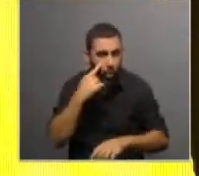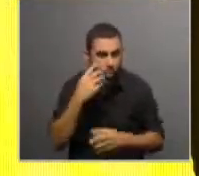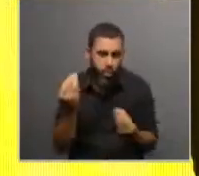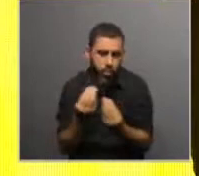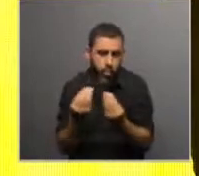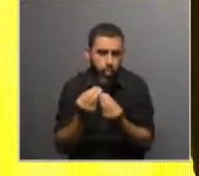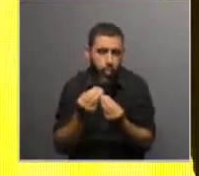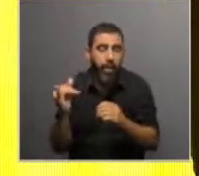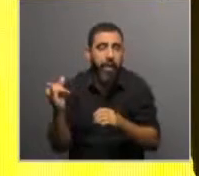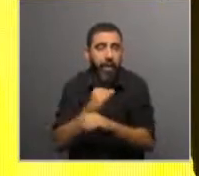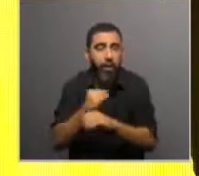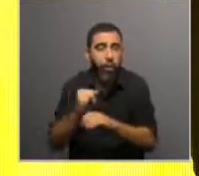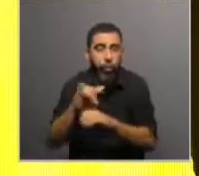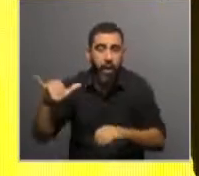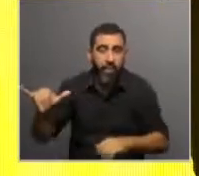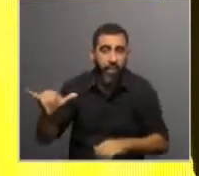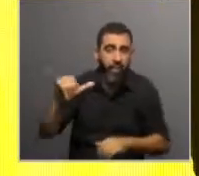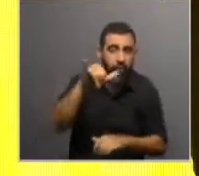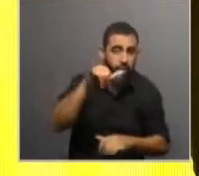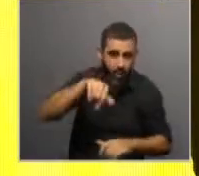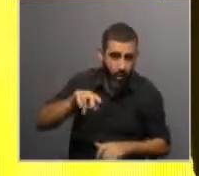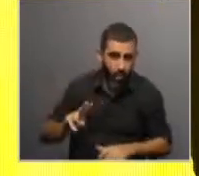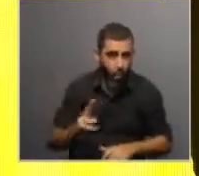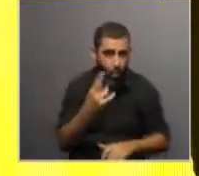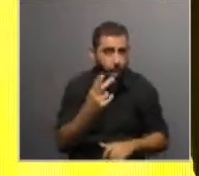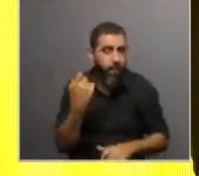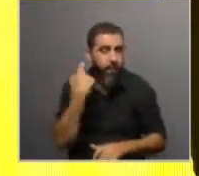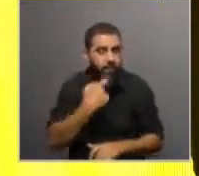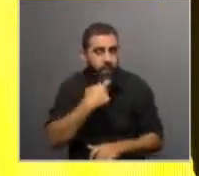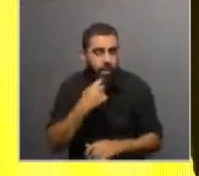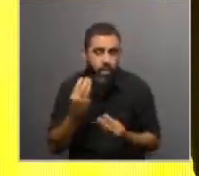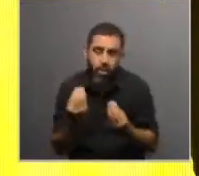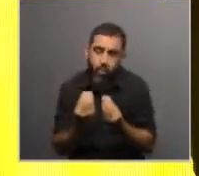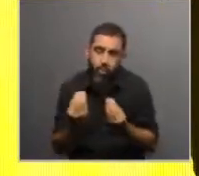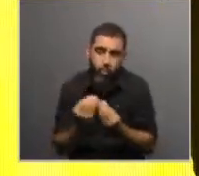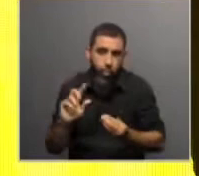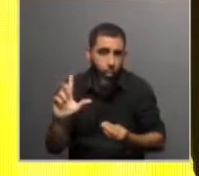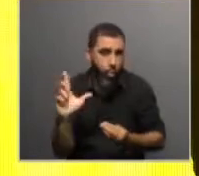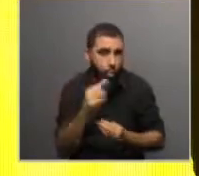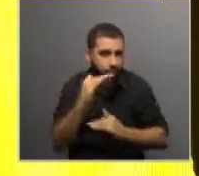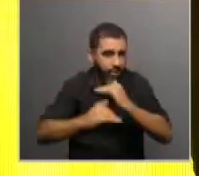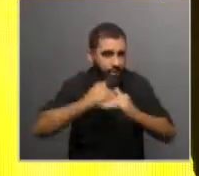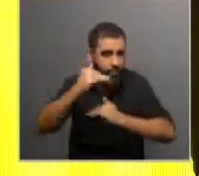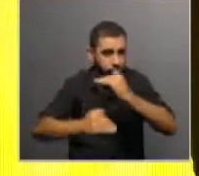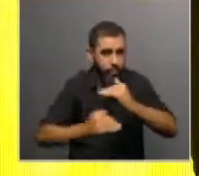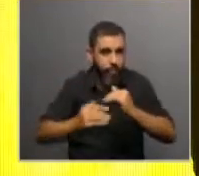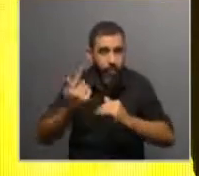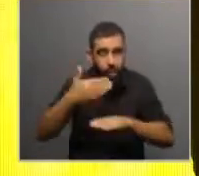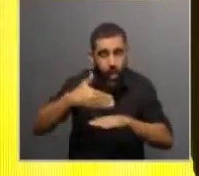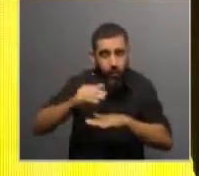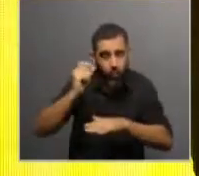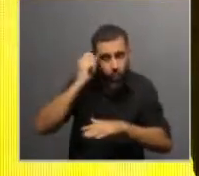industria aeronáutica, sector que en Uruguay, ustedes saben, todavía no tiene prácticamente ningún tipo de desarrollo. Pero a partir de